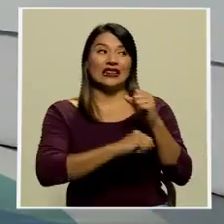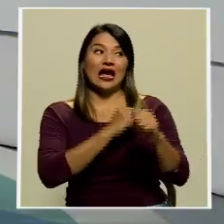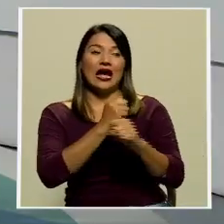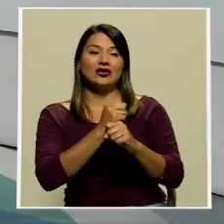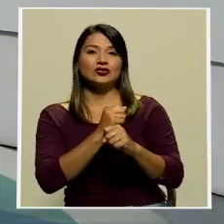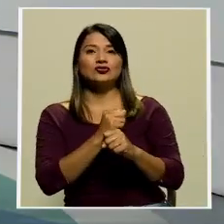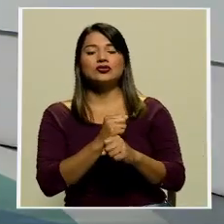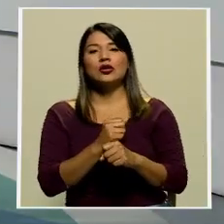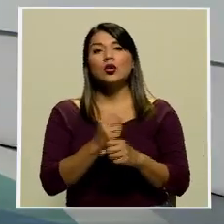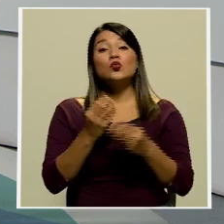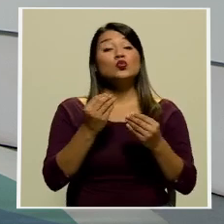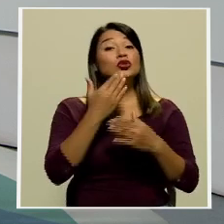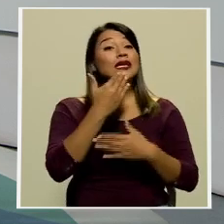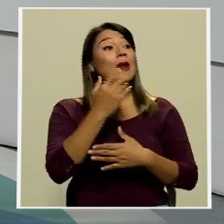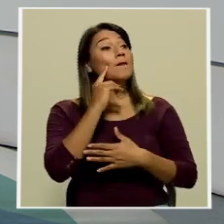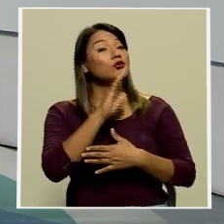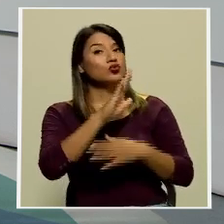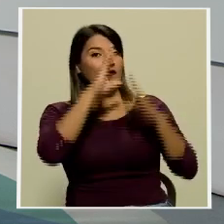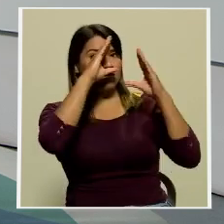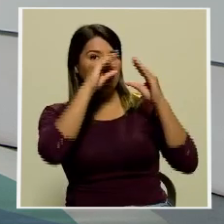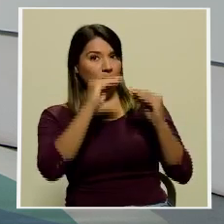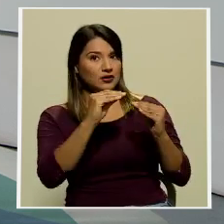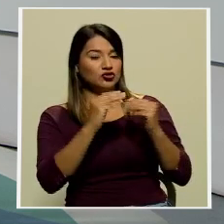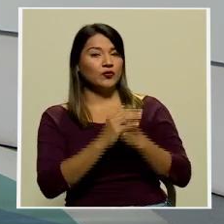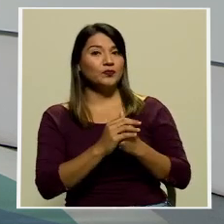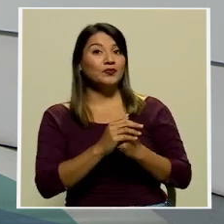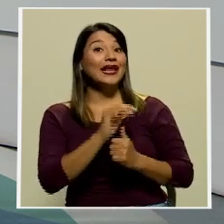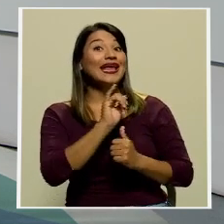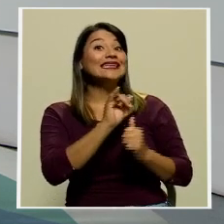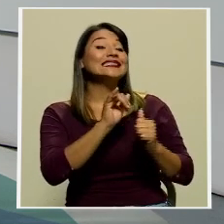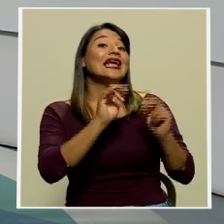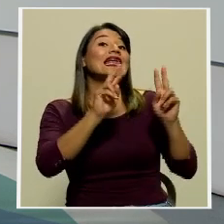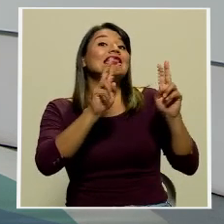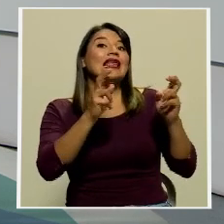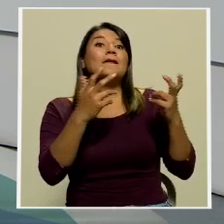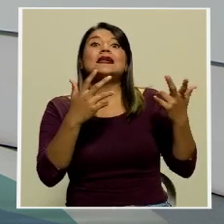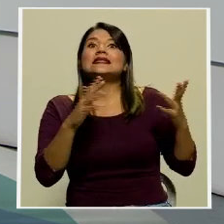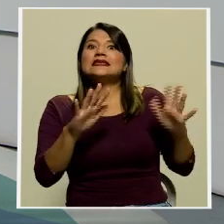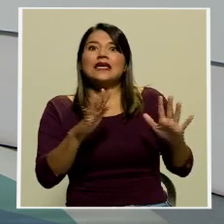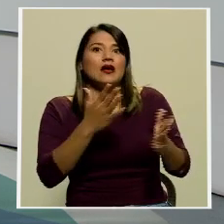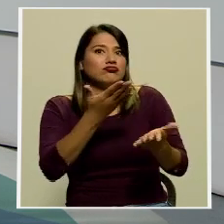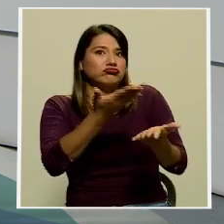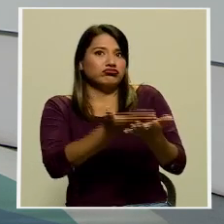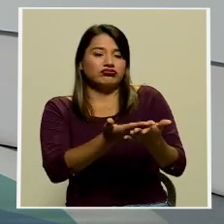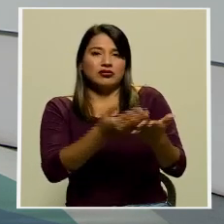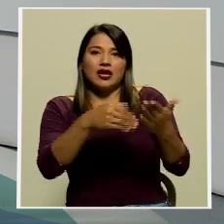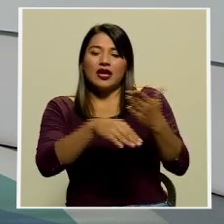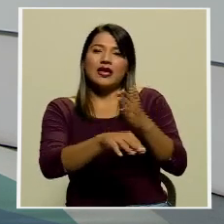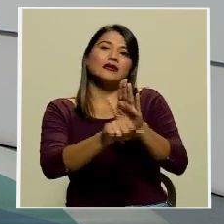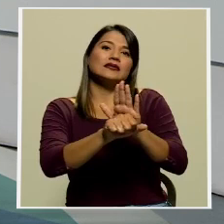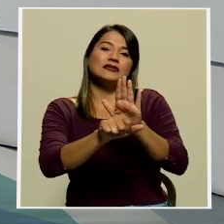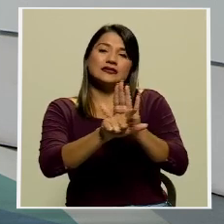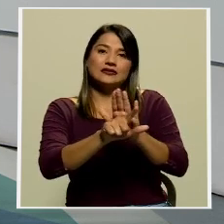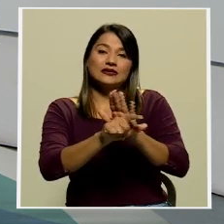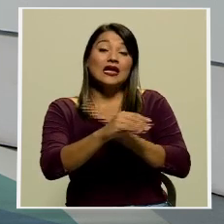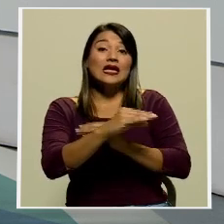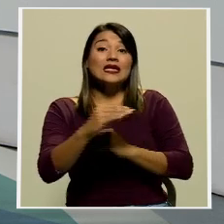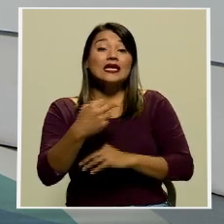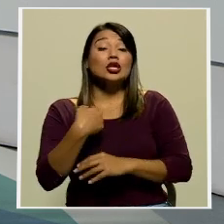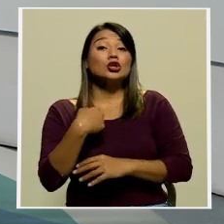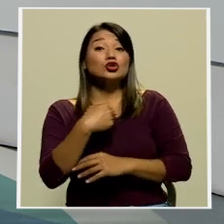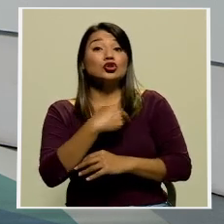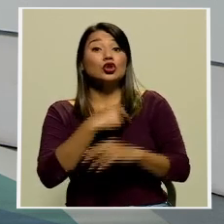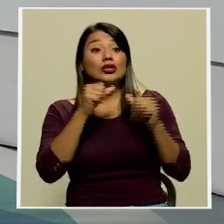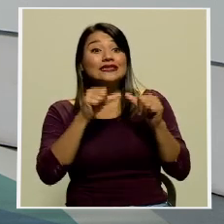Muchísimas gracias por este primer informe. Este es un tema que ya está instalado en la agenda noticiosa y del que vamos